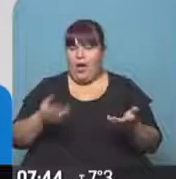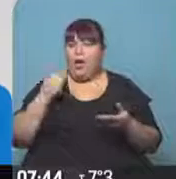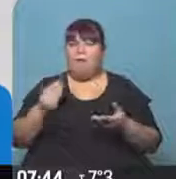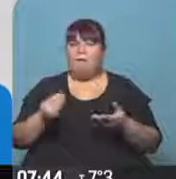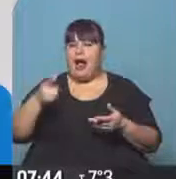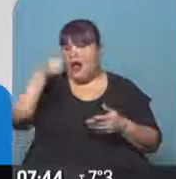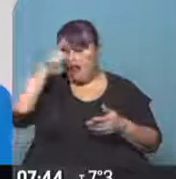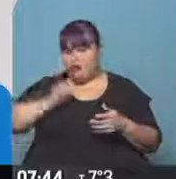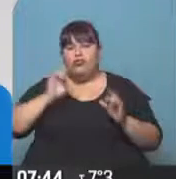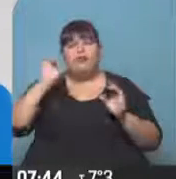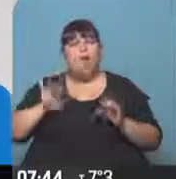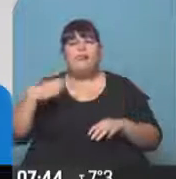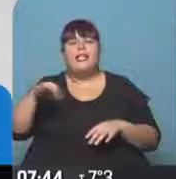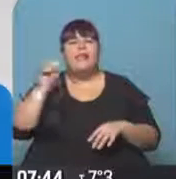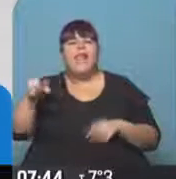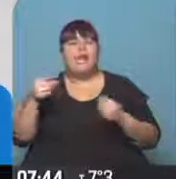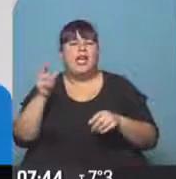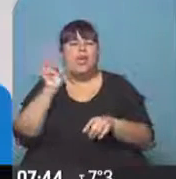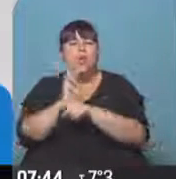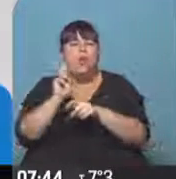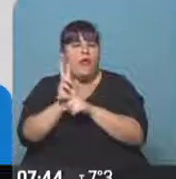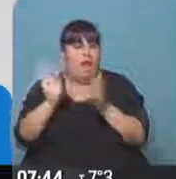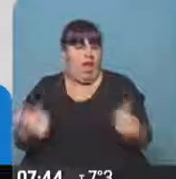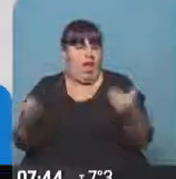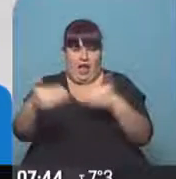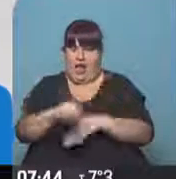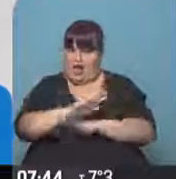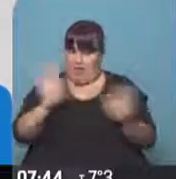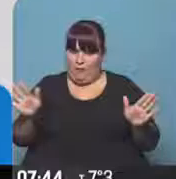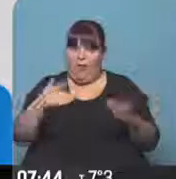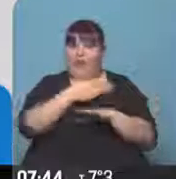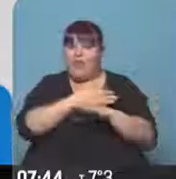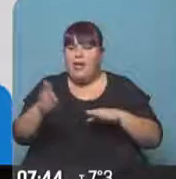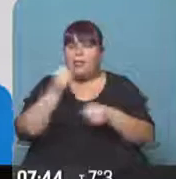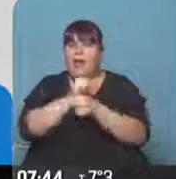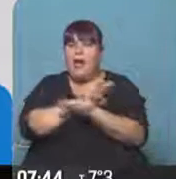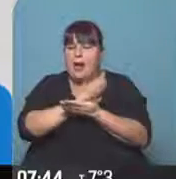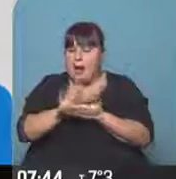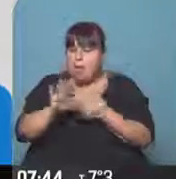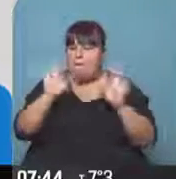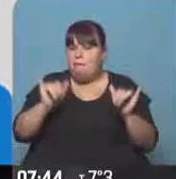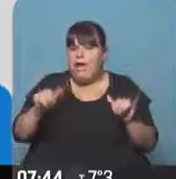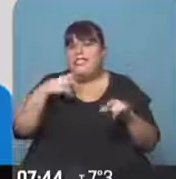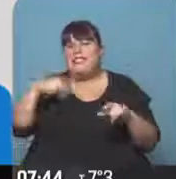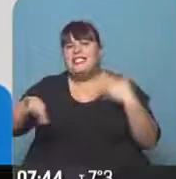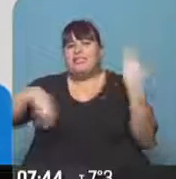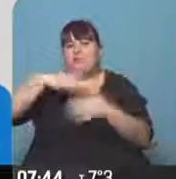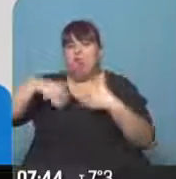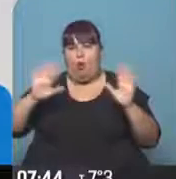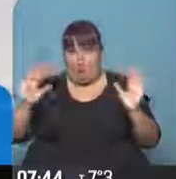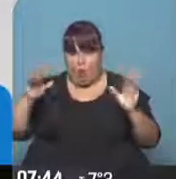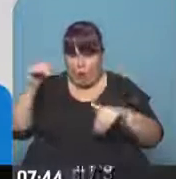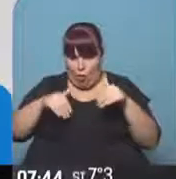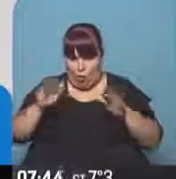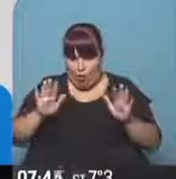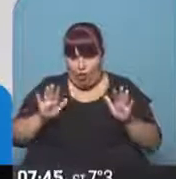la fuerza que solo tiene la misión de custodiar que se desarrolle ordenadamente y sin ningún tipo de incidente el